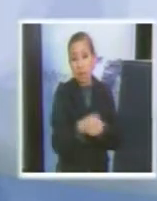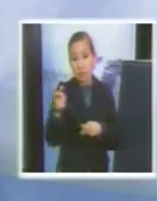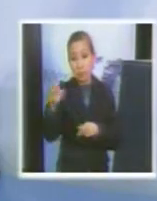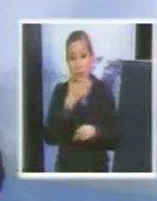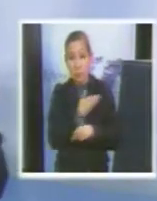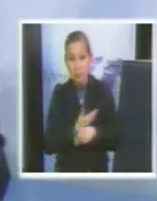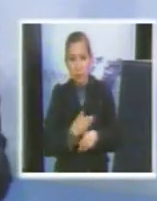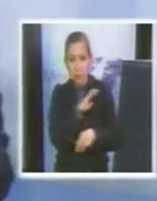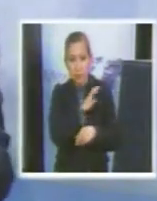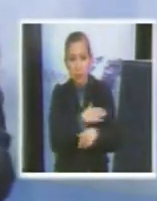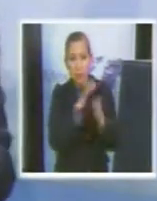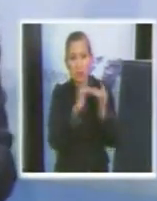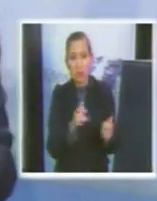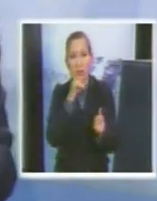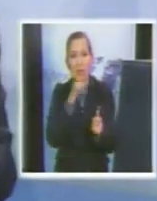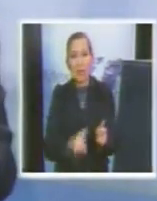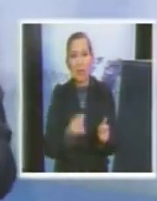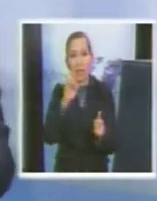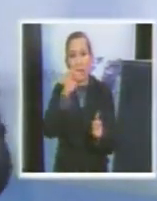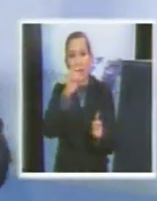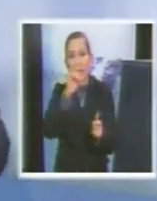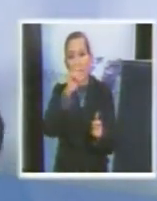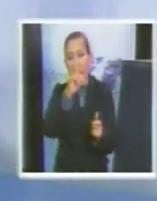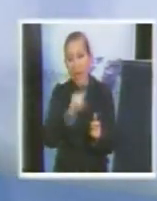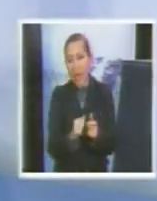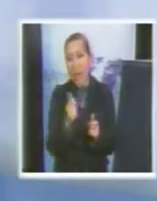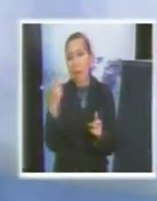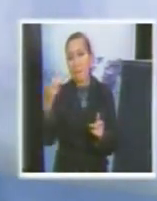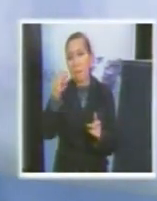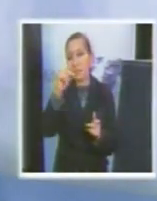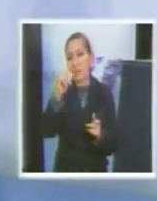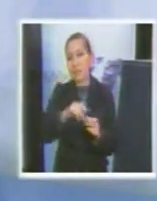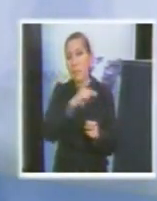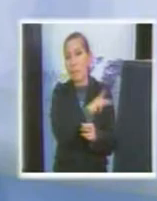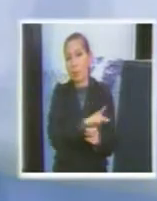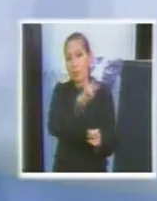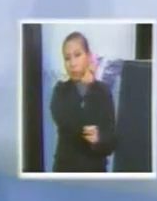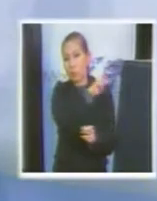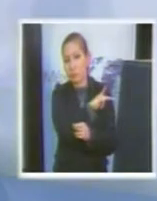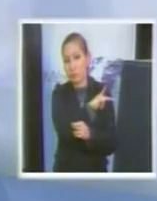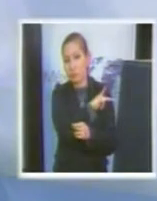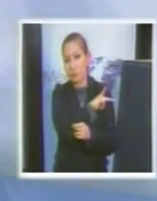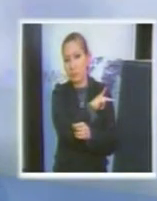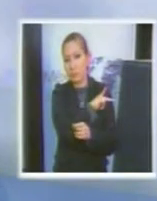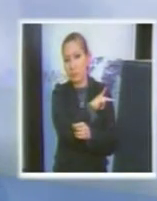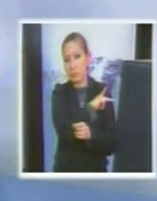mandatarios de España, Francia, Italia, Irlanda, Macedonia, Portugal,